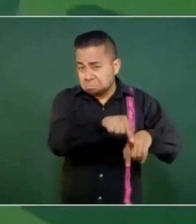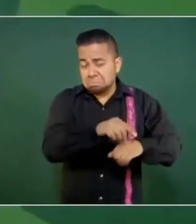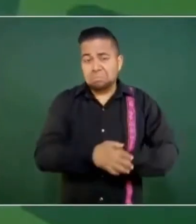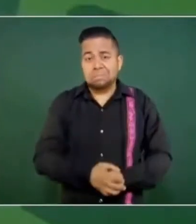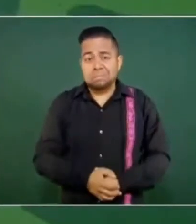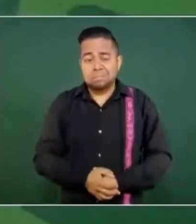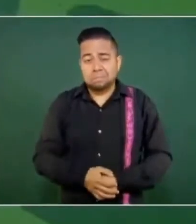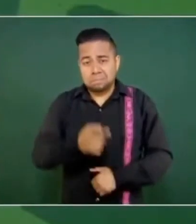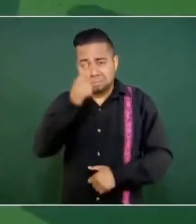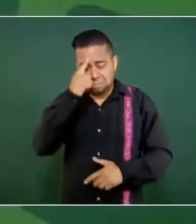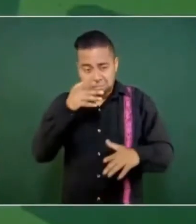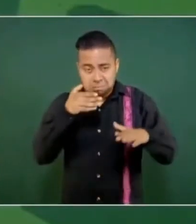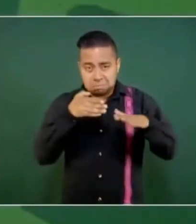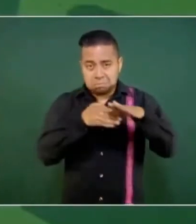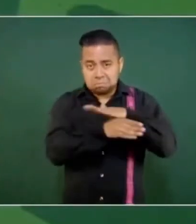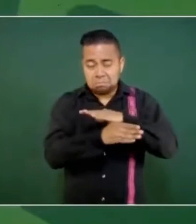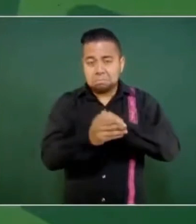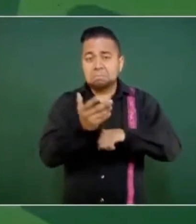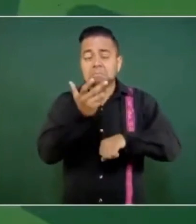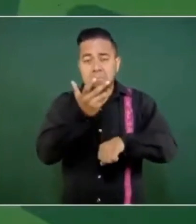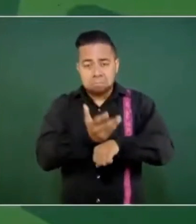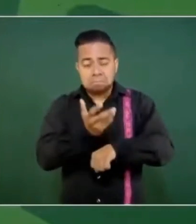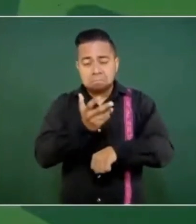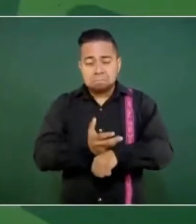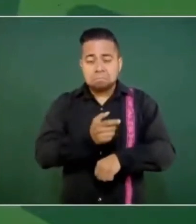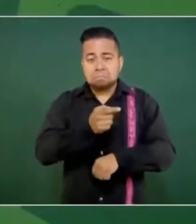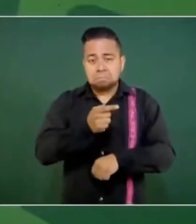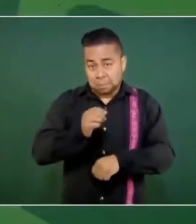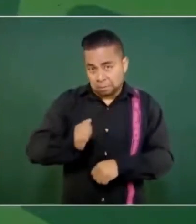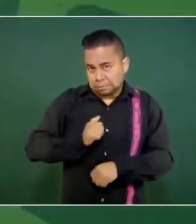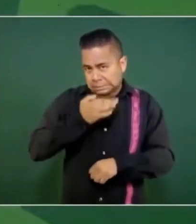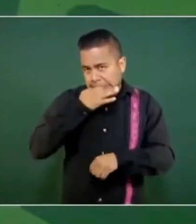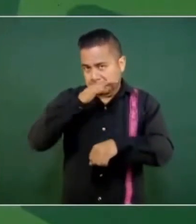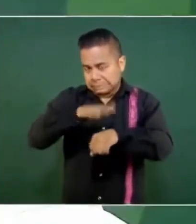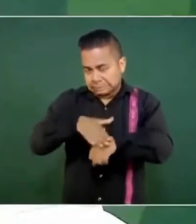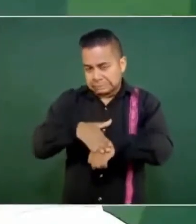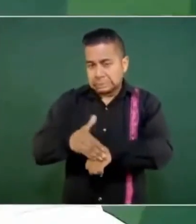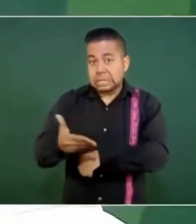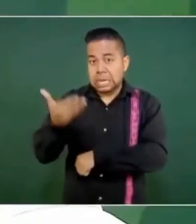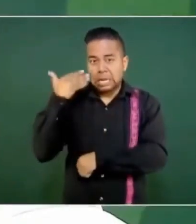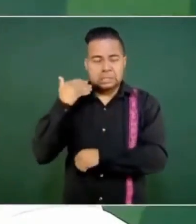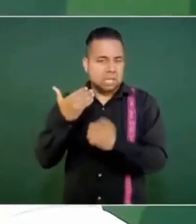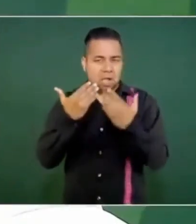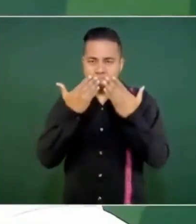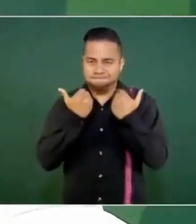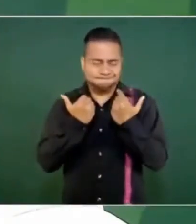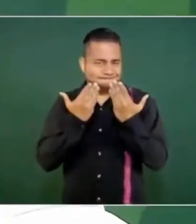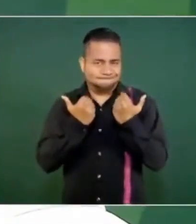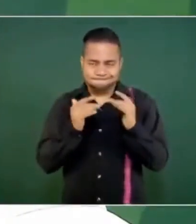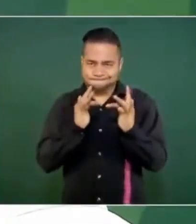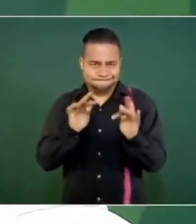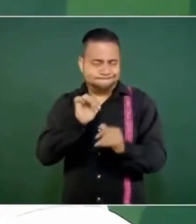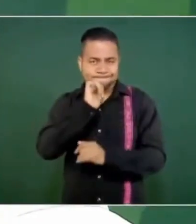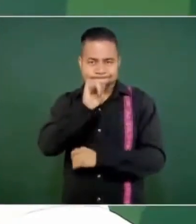de ingreso a Estados Unidos, que dicho sea de paso, no existía antes,